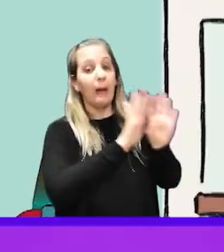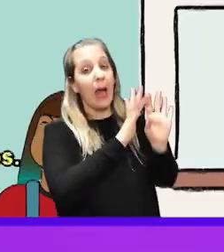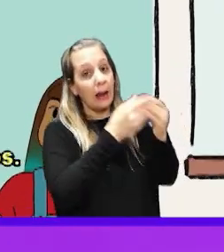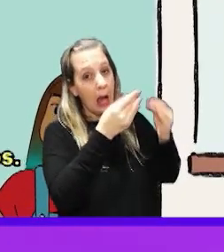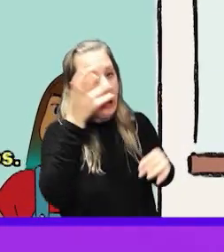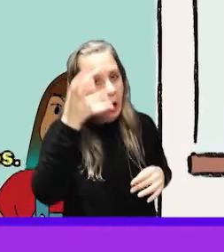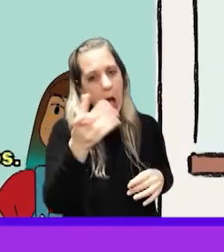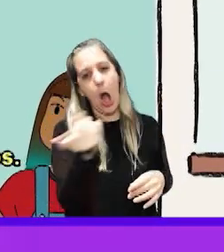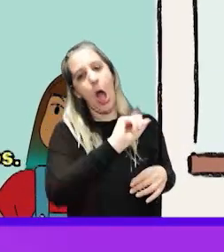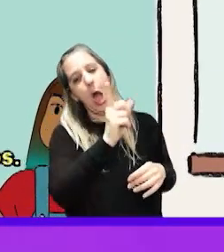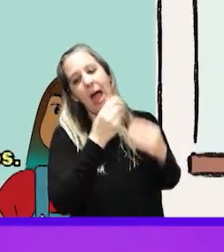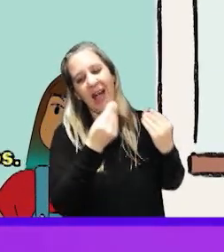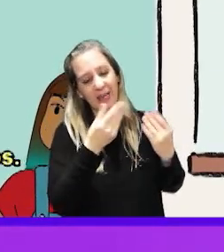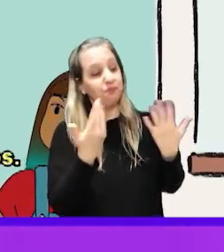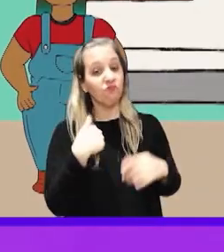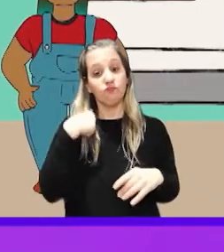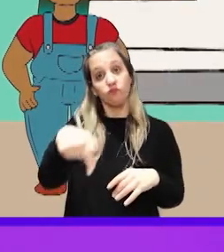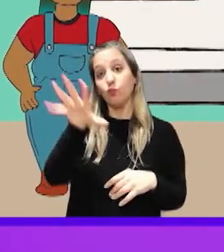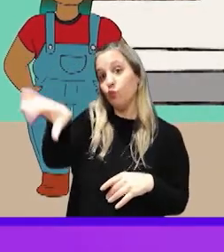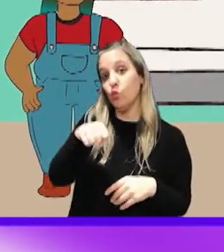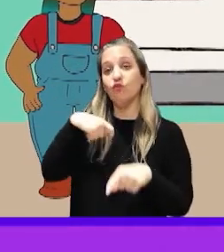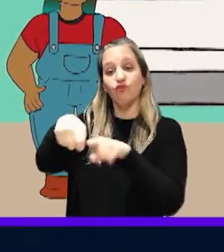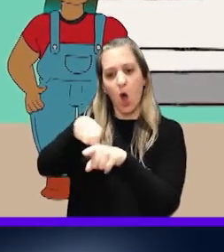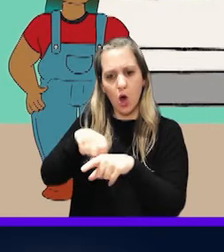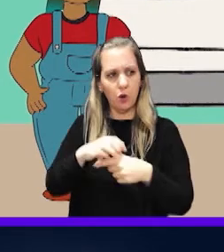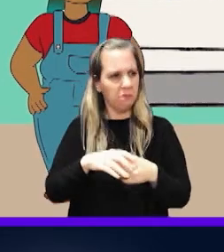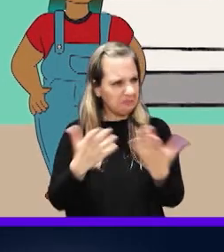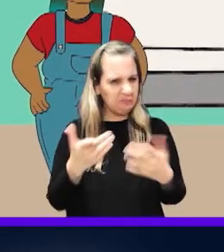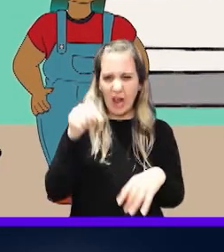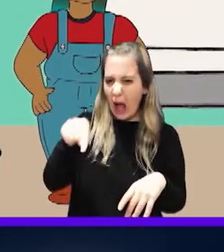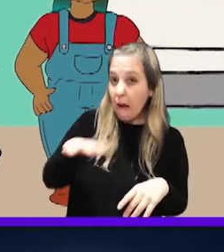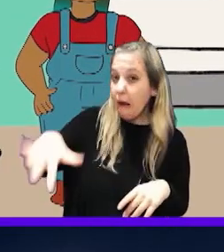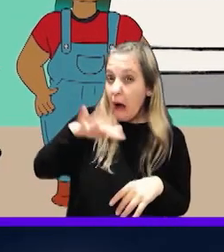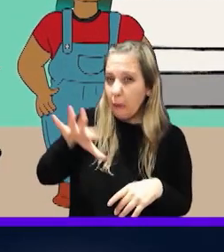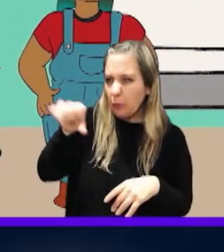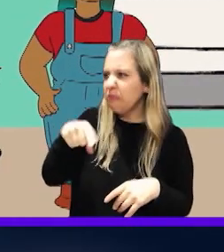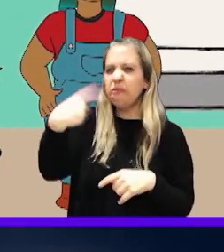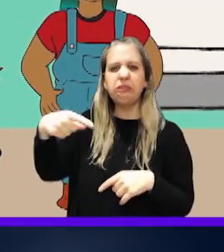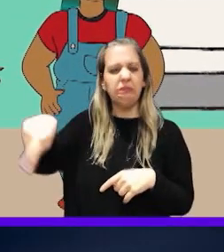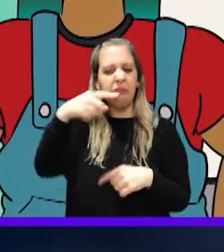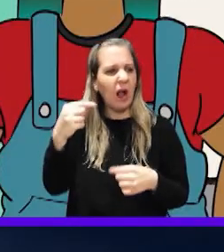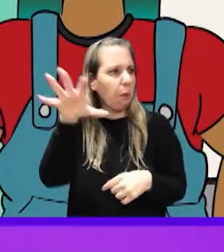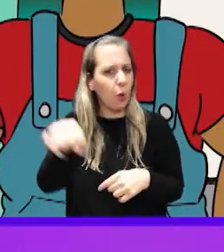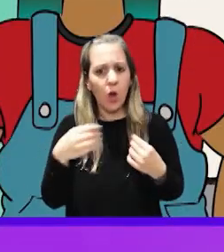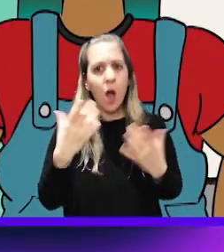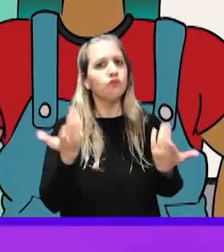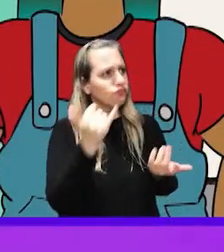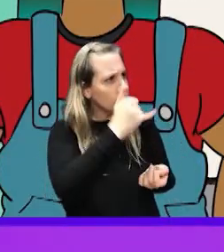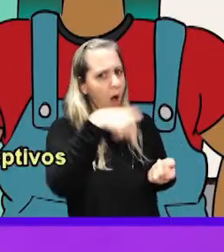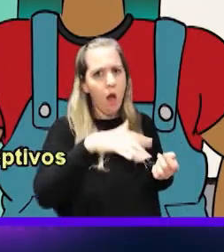estuvimos armando los guiones de estos spots con temas que nos parecían de fundamental importancia, y también estuvimos grabando las